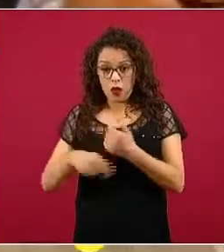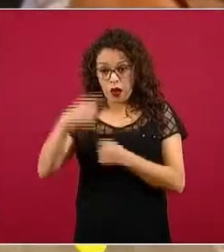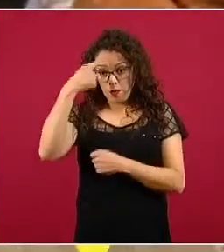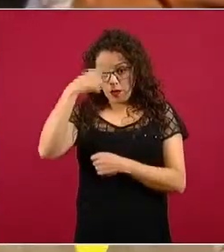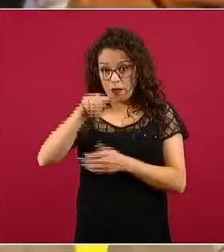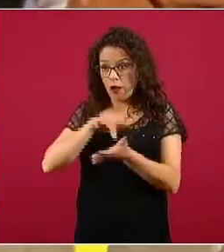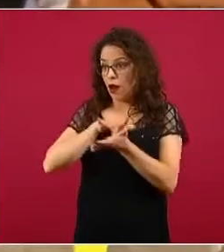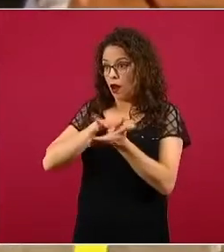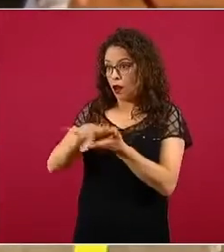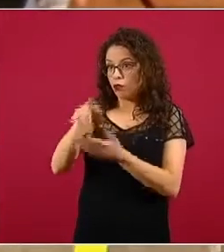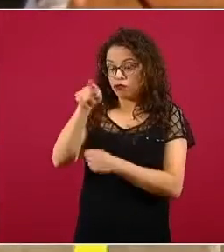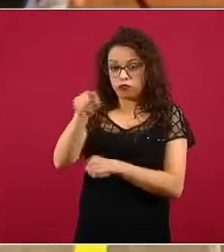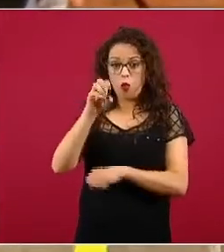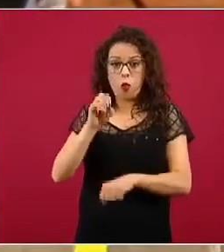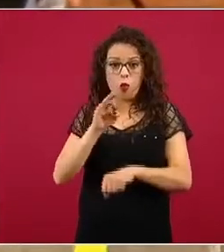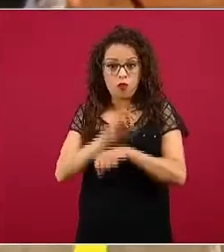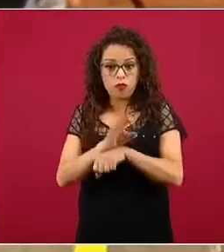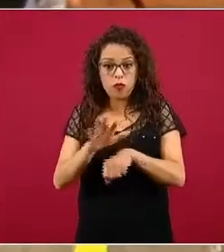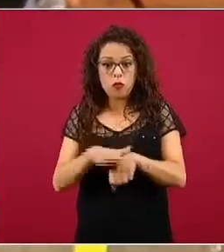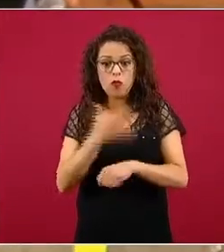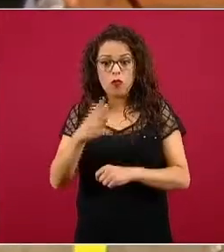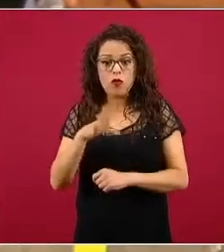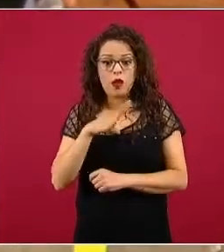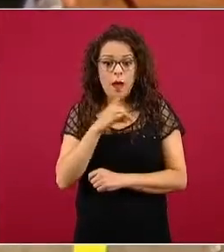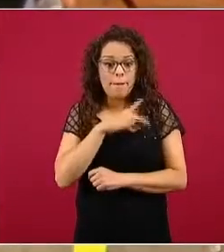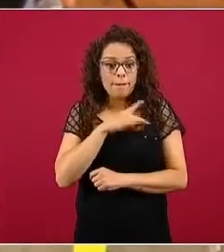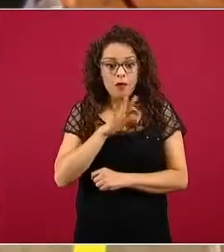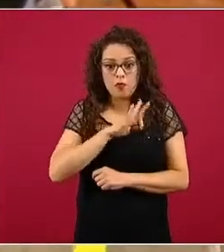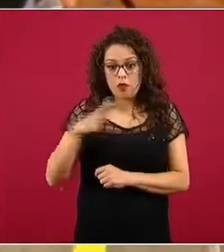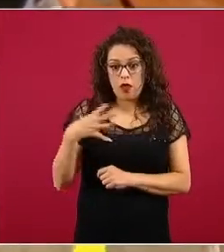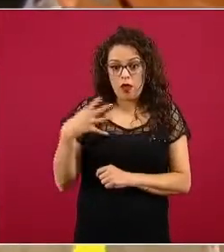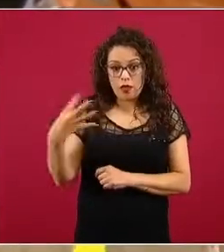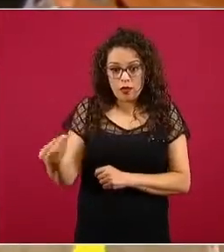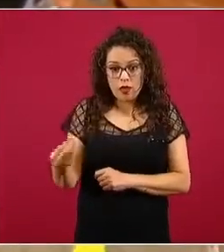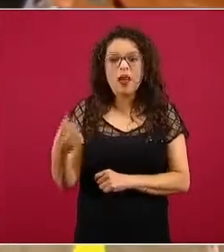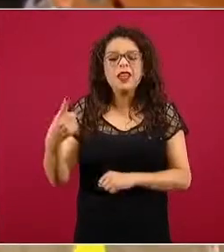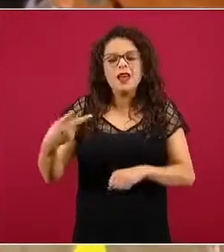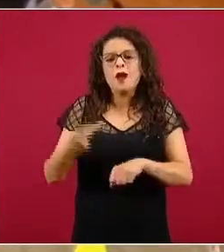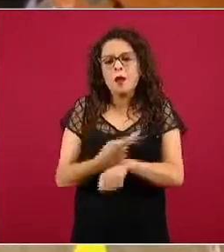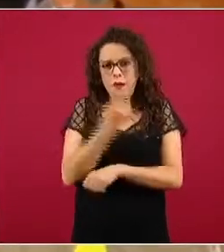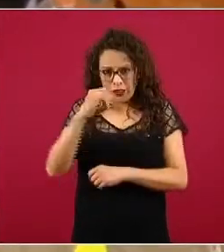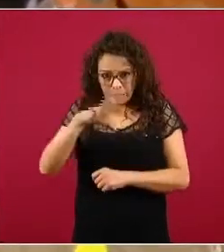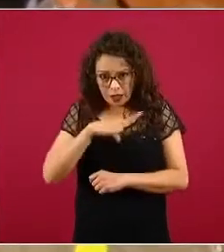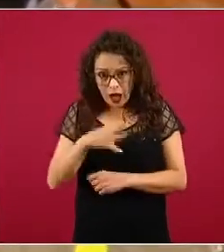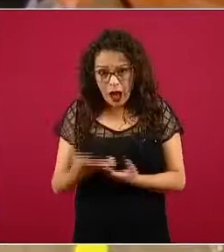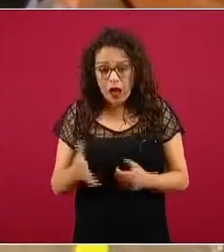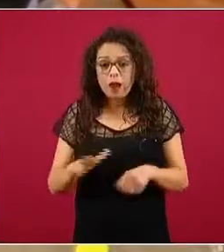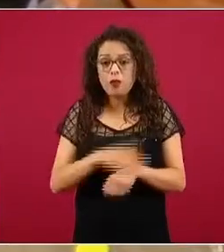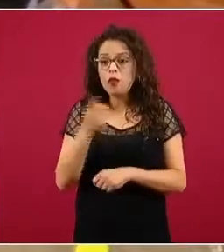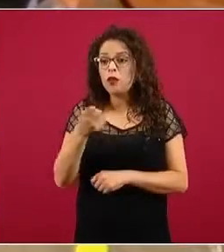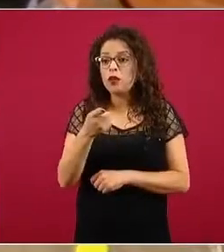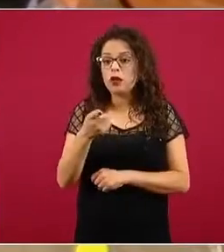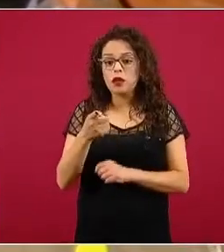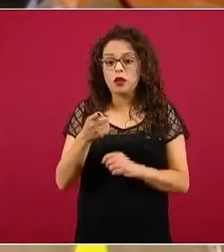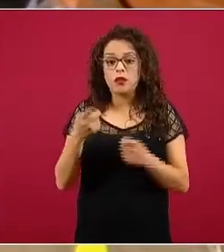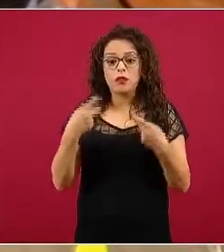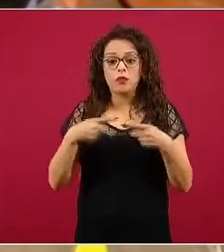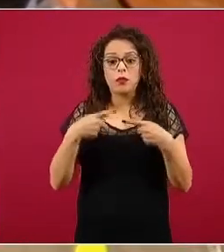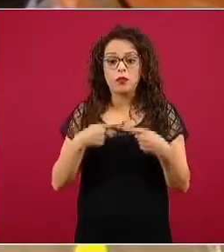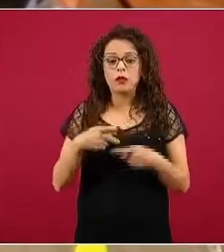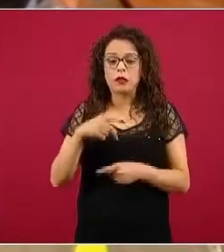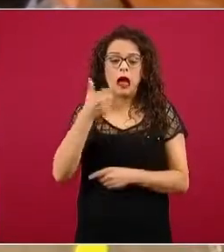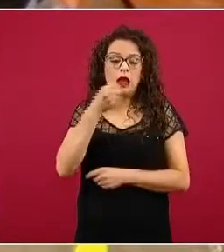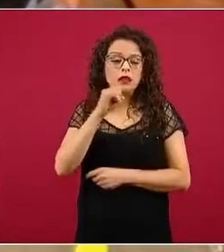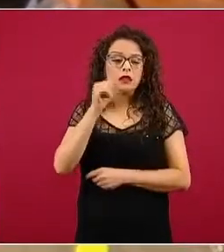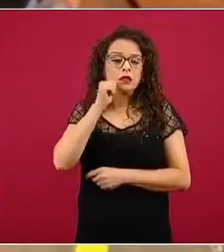alguien tenga miedo de que los contagie o algo así, o sea, con toda esta población que generalmente entra a cantar, si hay